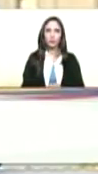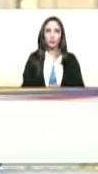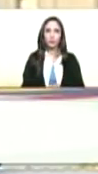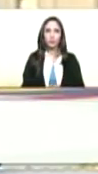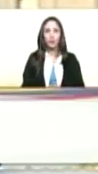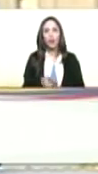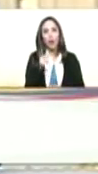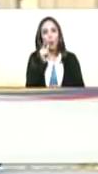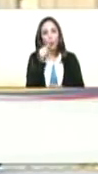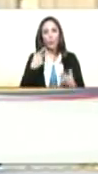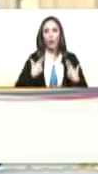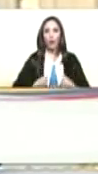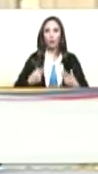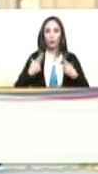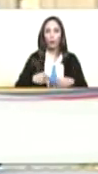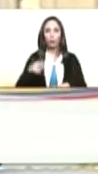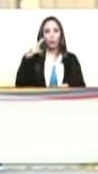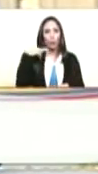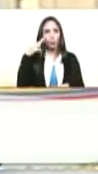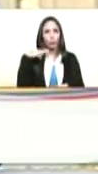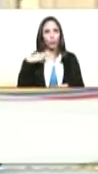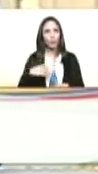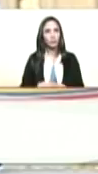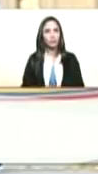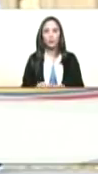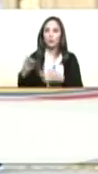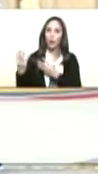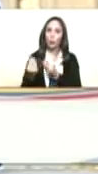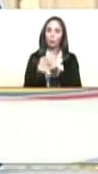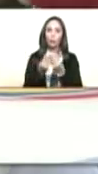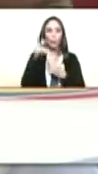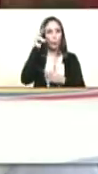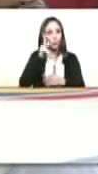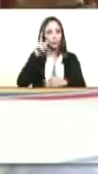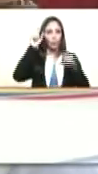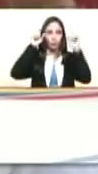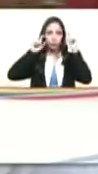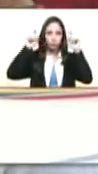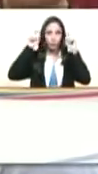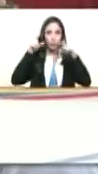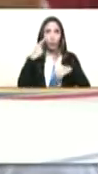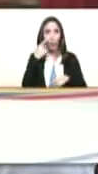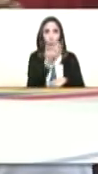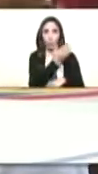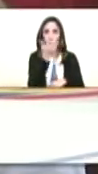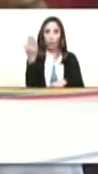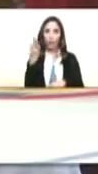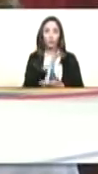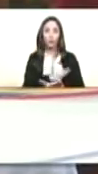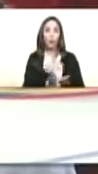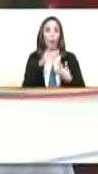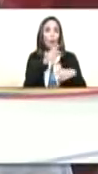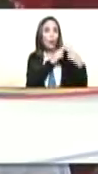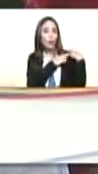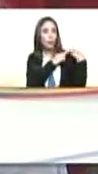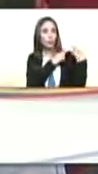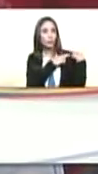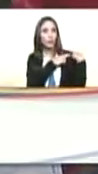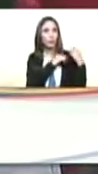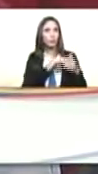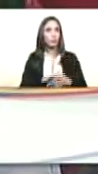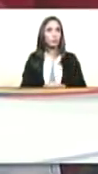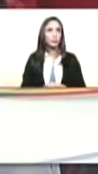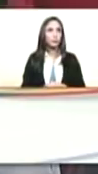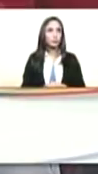Aristóbulo Isturiz Almeida. Es tarea de ustedes, ministro de Alimentación, ministro de Pesca,